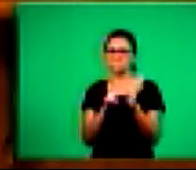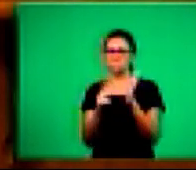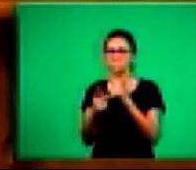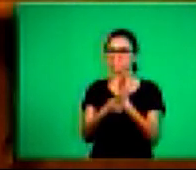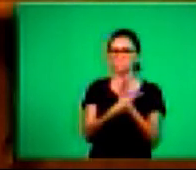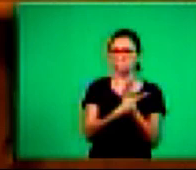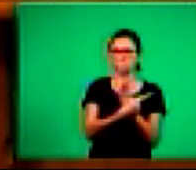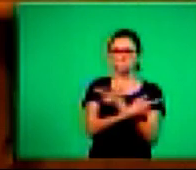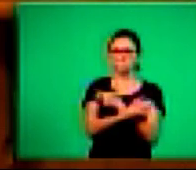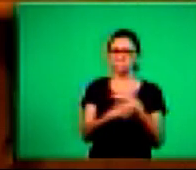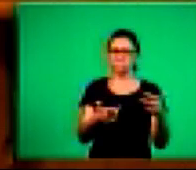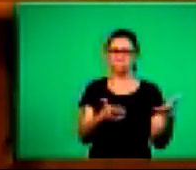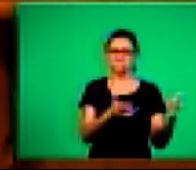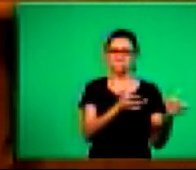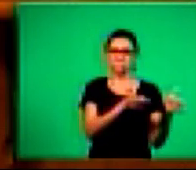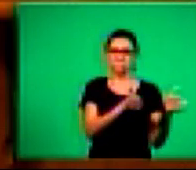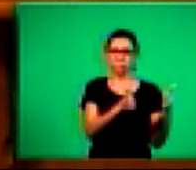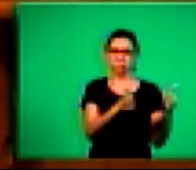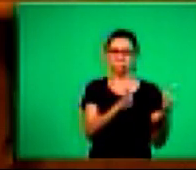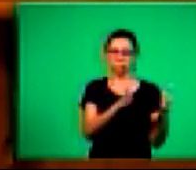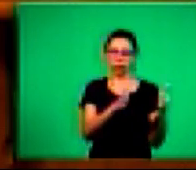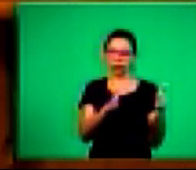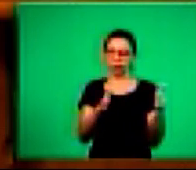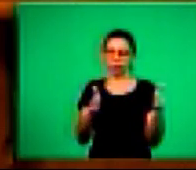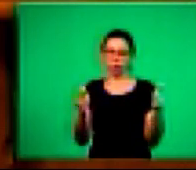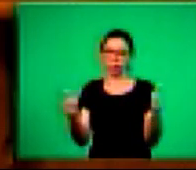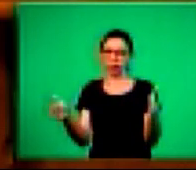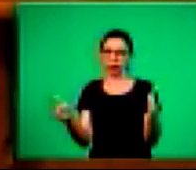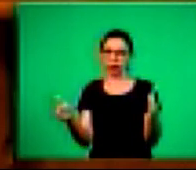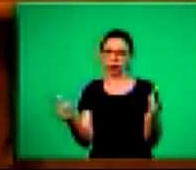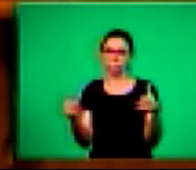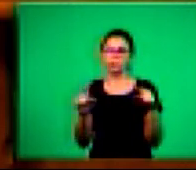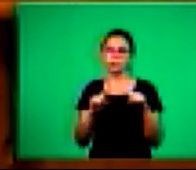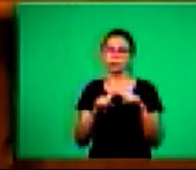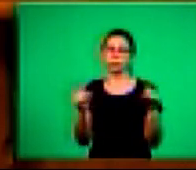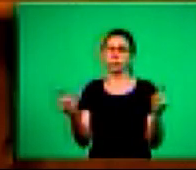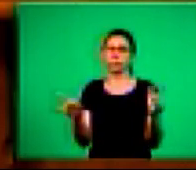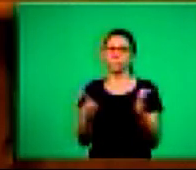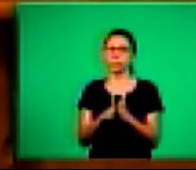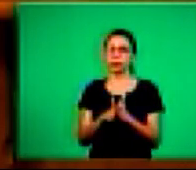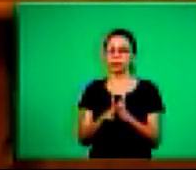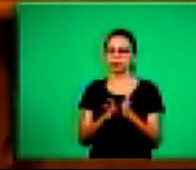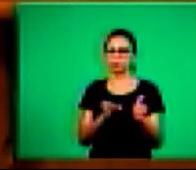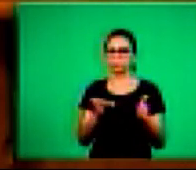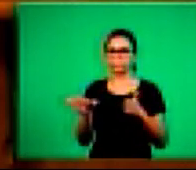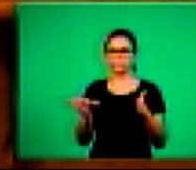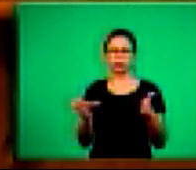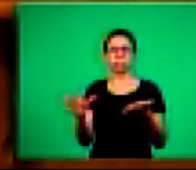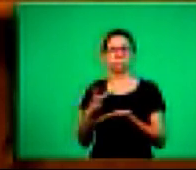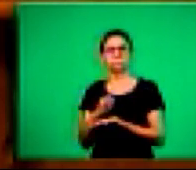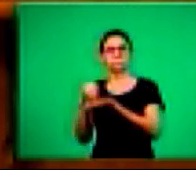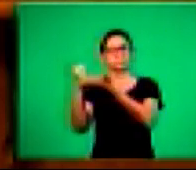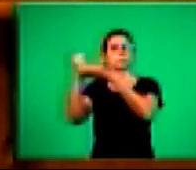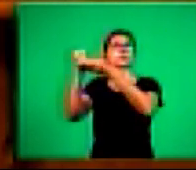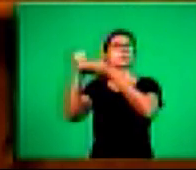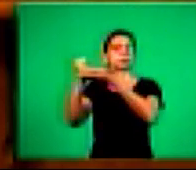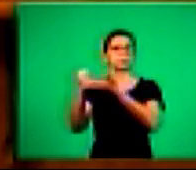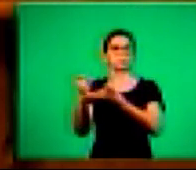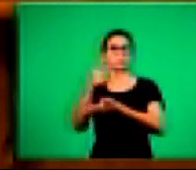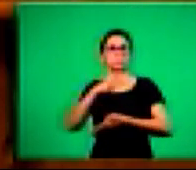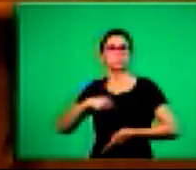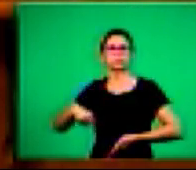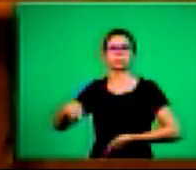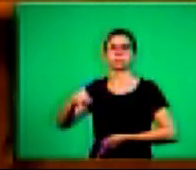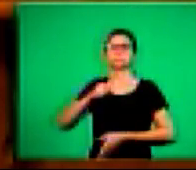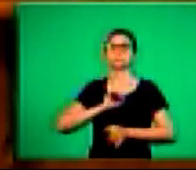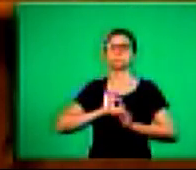diversos momentos pero específicamente a este tiempo de la reva tamiento de la iglesia cuando la iglesia se